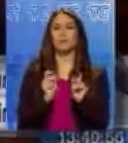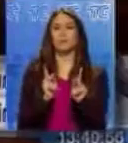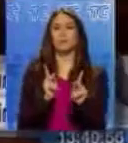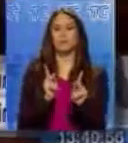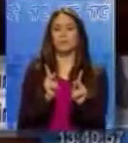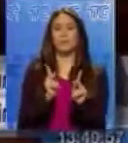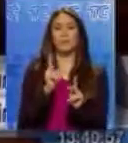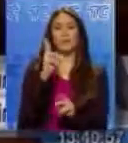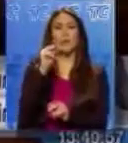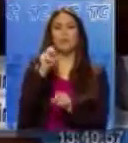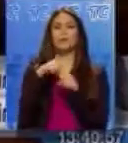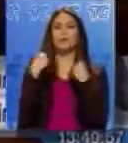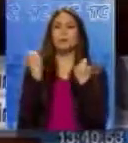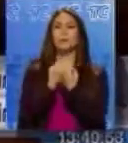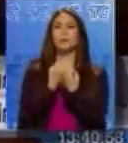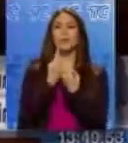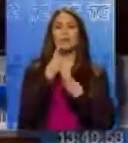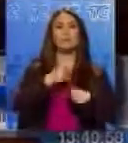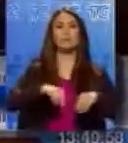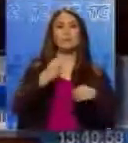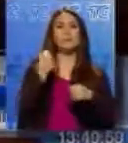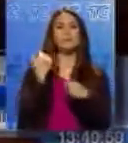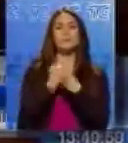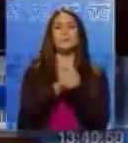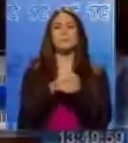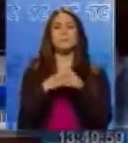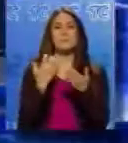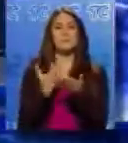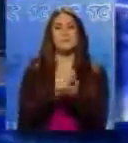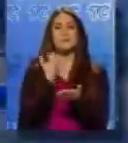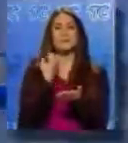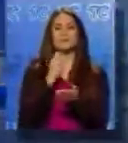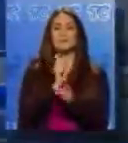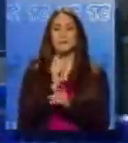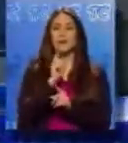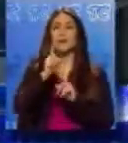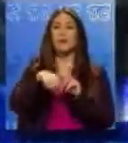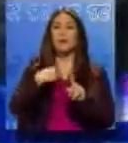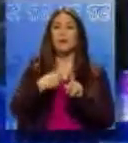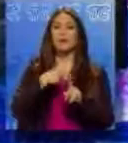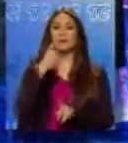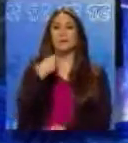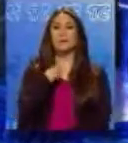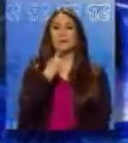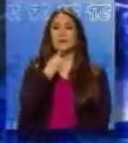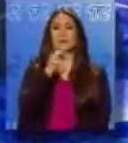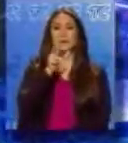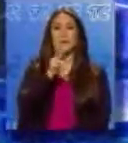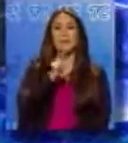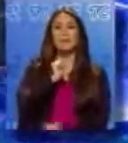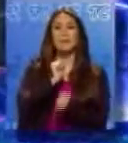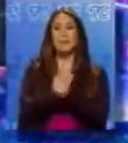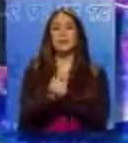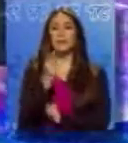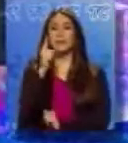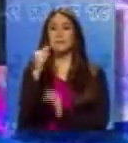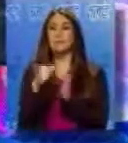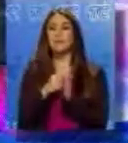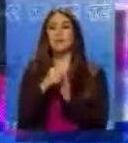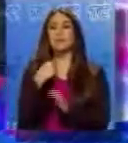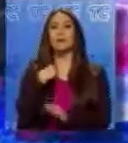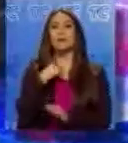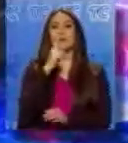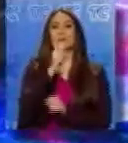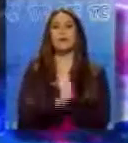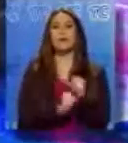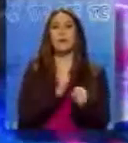oportunidades, no la sociedad patrimonial y más aún patrimonio heredado. El primer mandatario señaló que solo 3 de cada 1000 ecuatorianos reciben una herencia